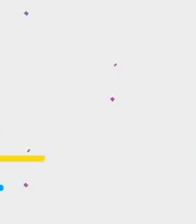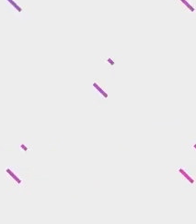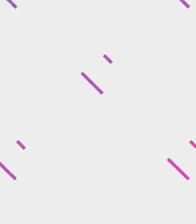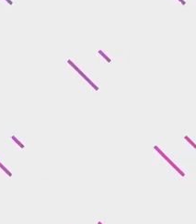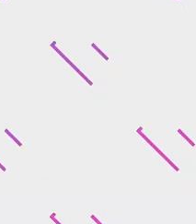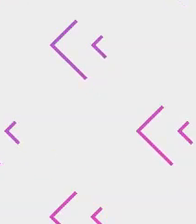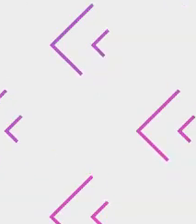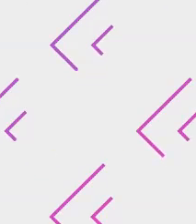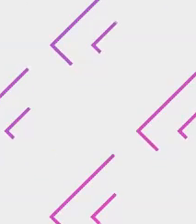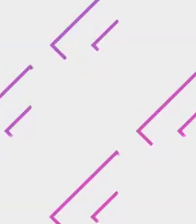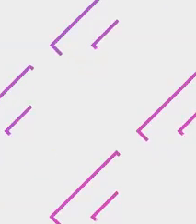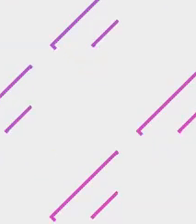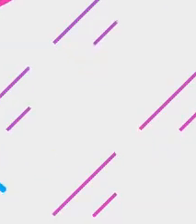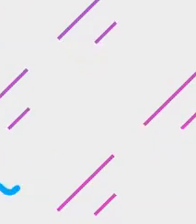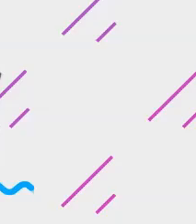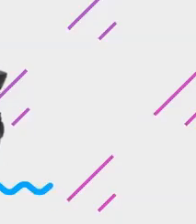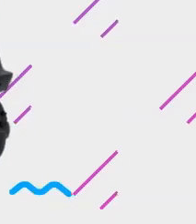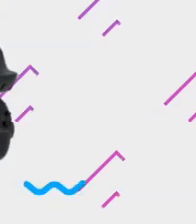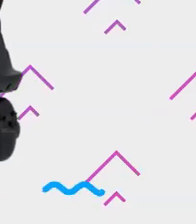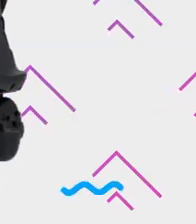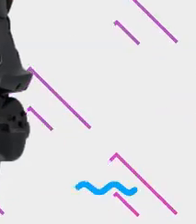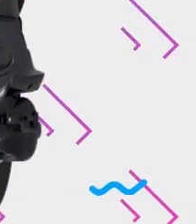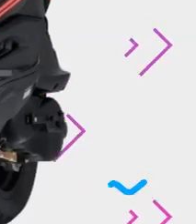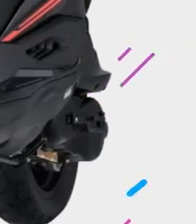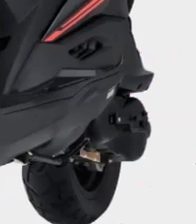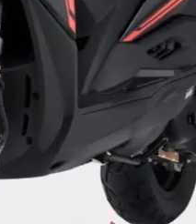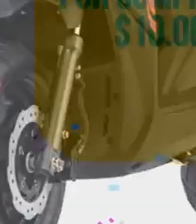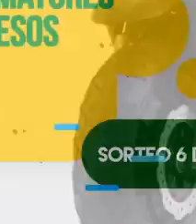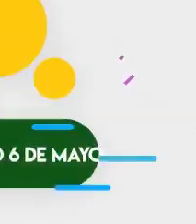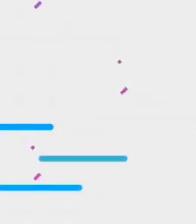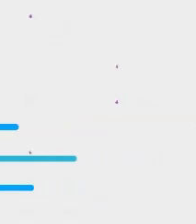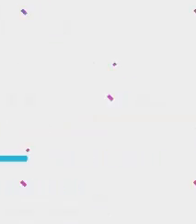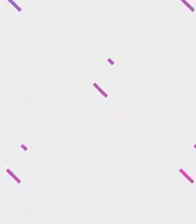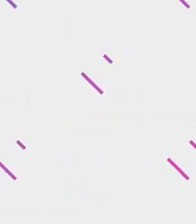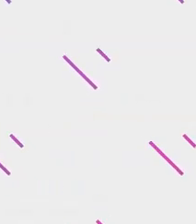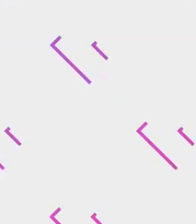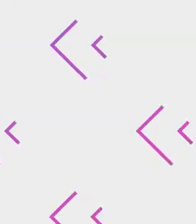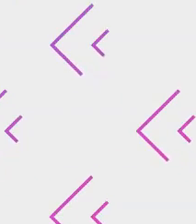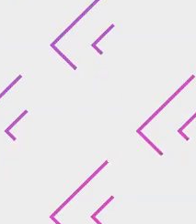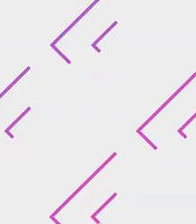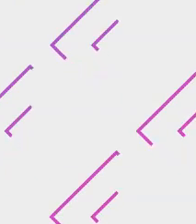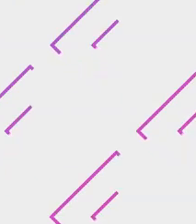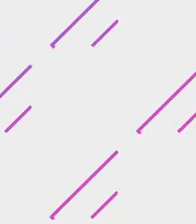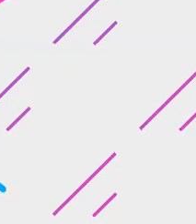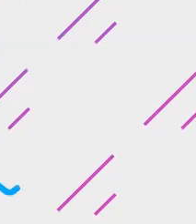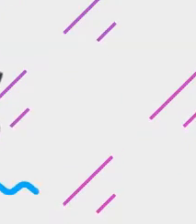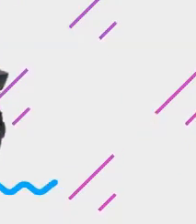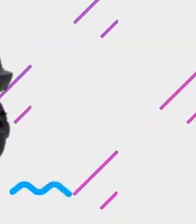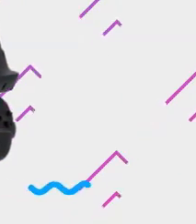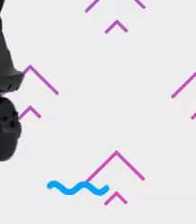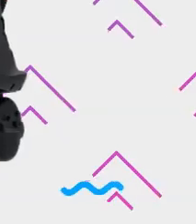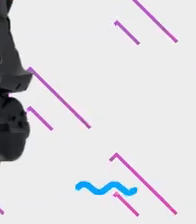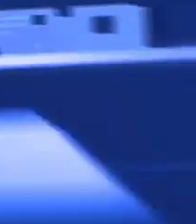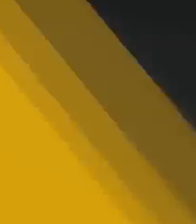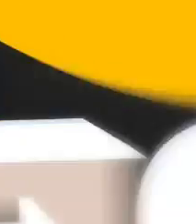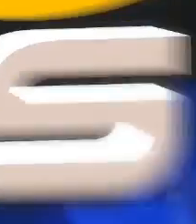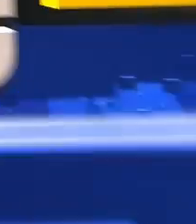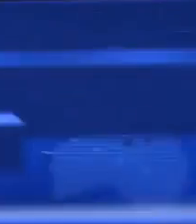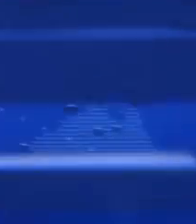Colgate Palmolive y participa en el sorteo el 6 de mayo. La Quinta, donde su platica rinde mucho más.